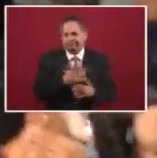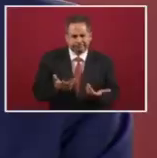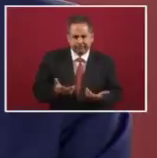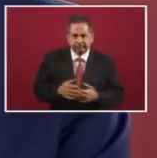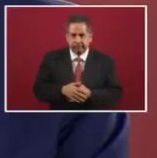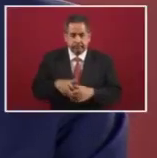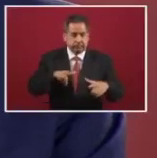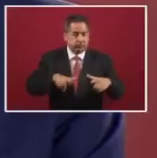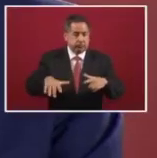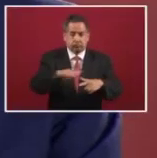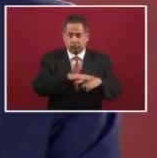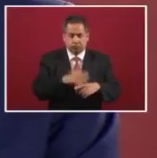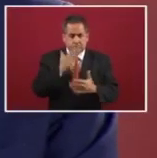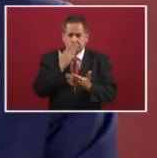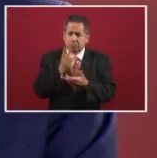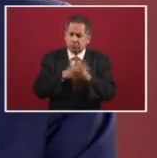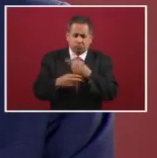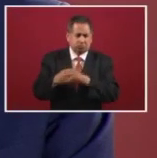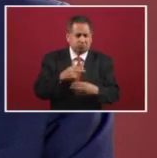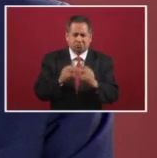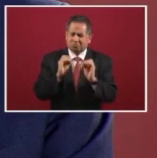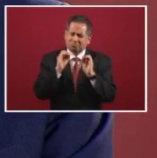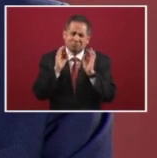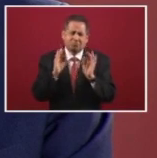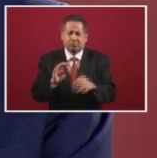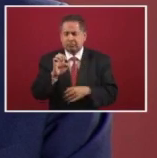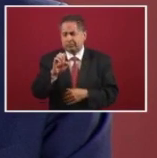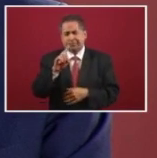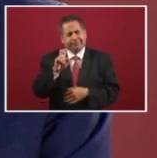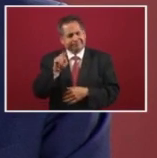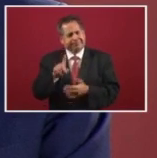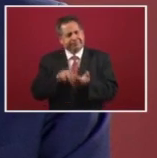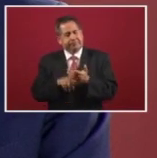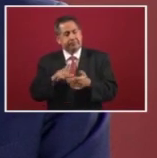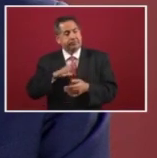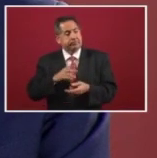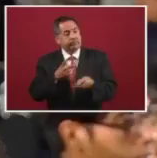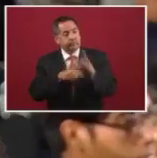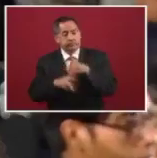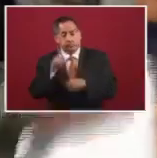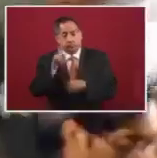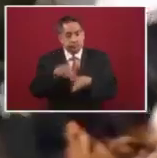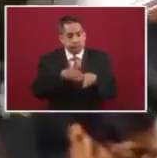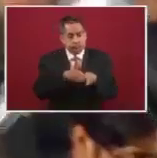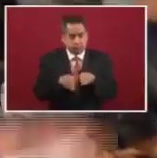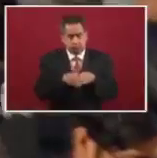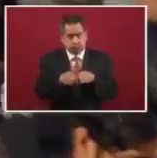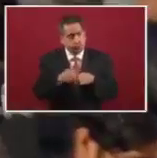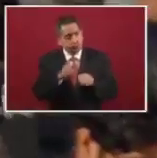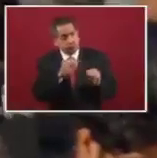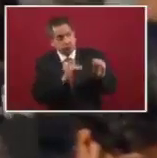La laguna puede ser un Edén. Tenemos el plan MEVA de traer agua por gravedad